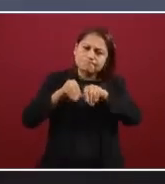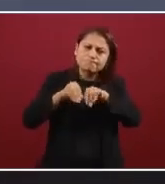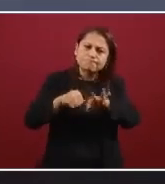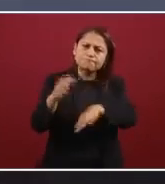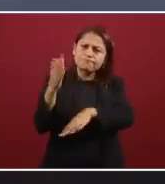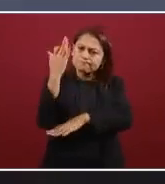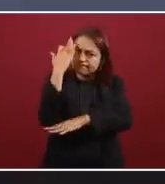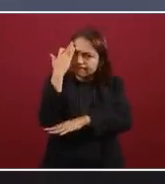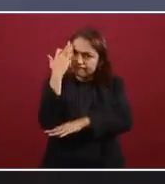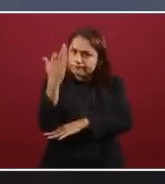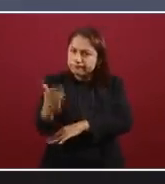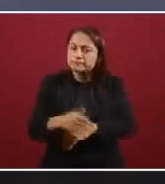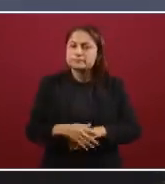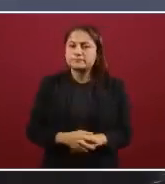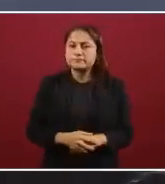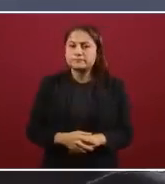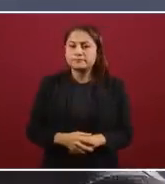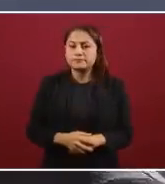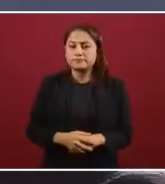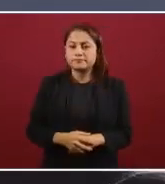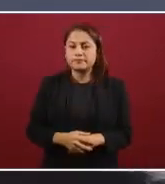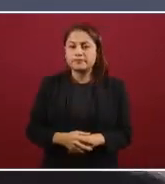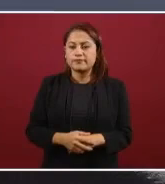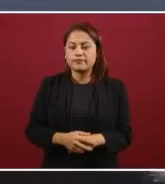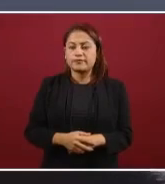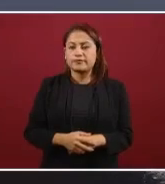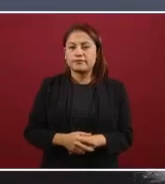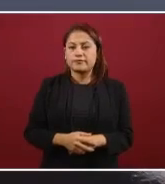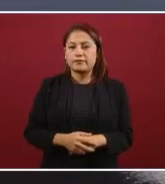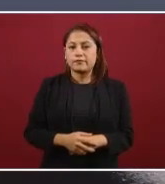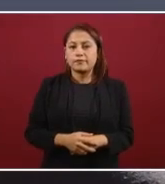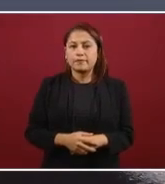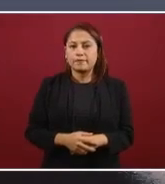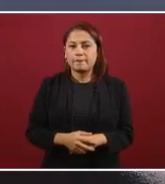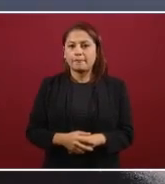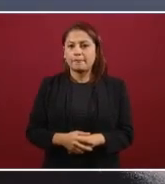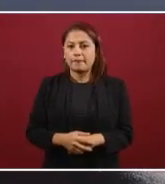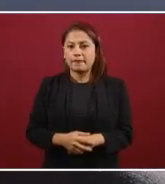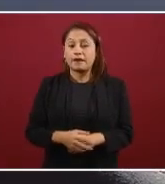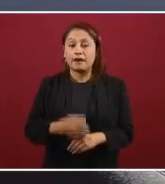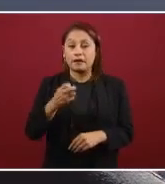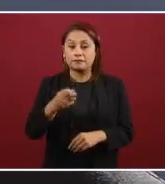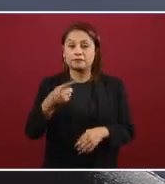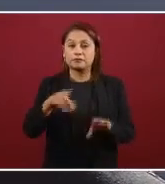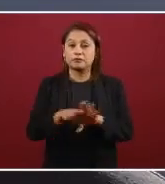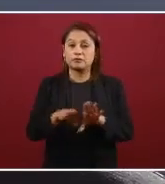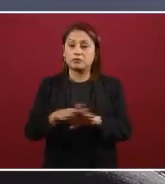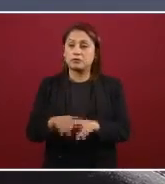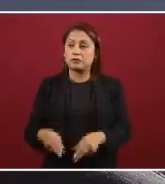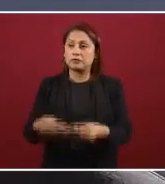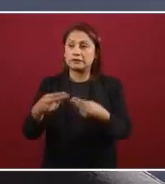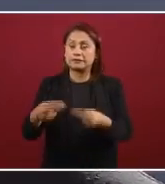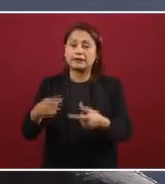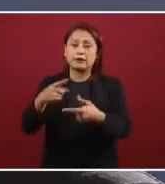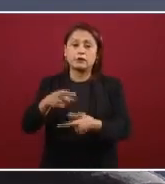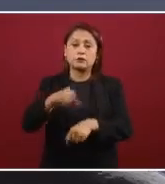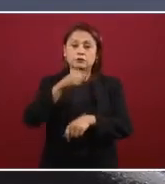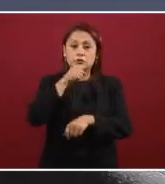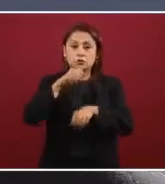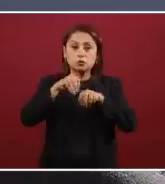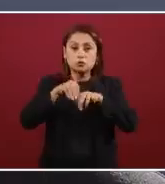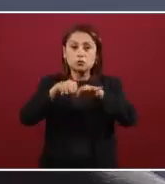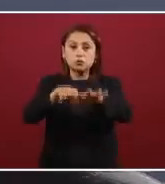la contratación de publicidad va a estar orientada durante mucho tiempo a